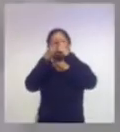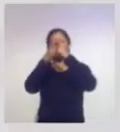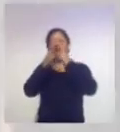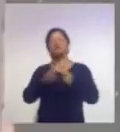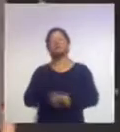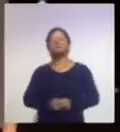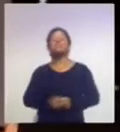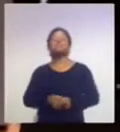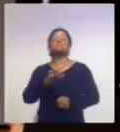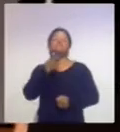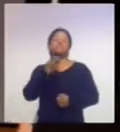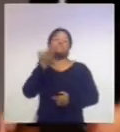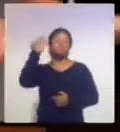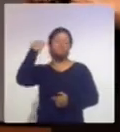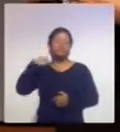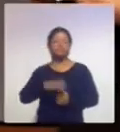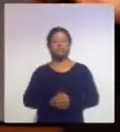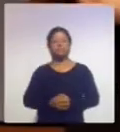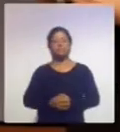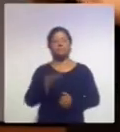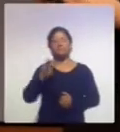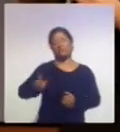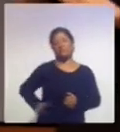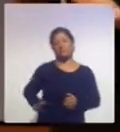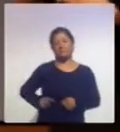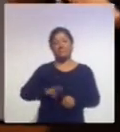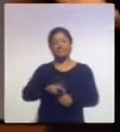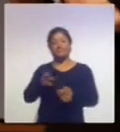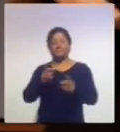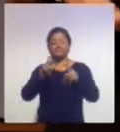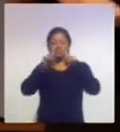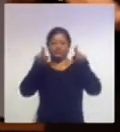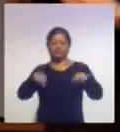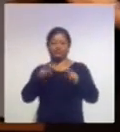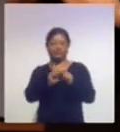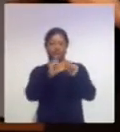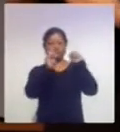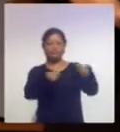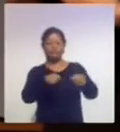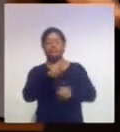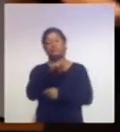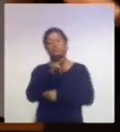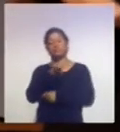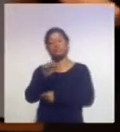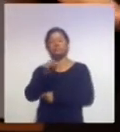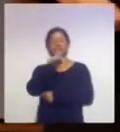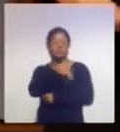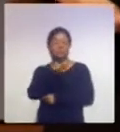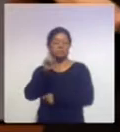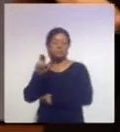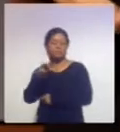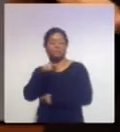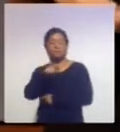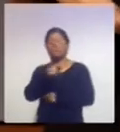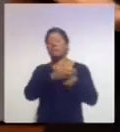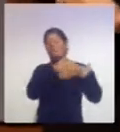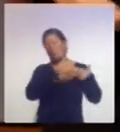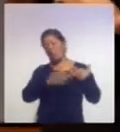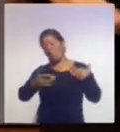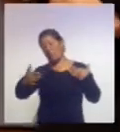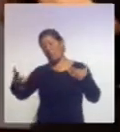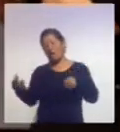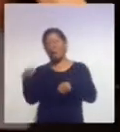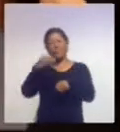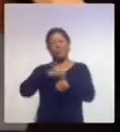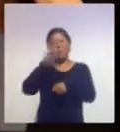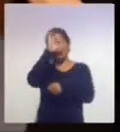momento. Como parte del evento, el gobernador Marco Mena entregó un reconocimiento a Luis Niño de Rivera por su trayectoria y aportaciones a